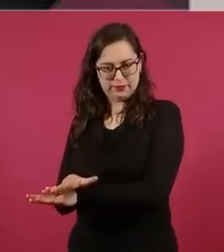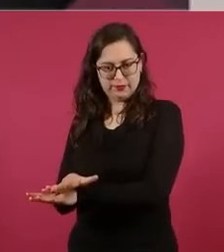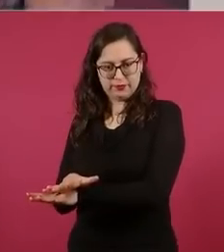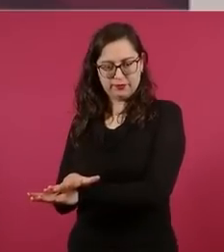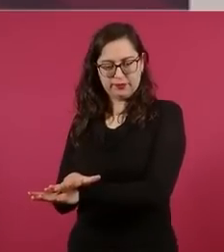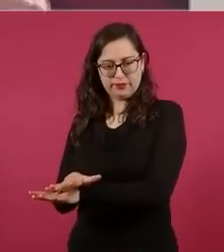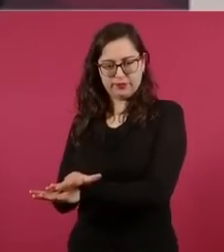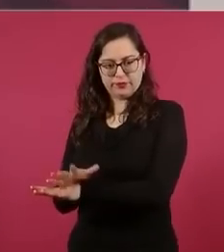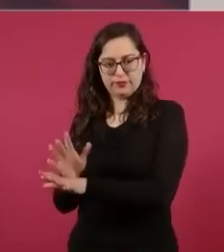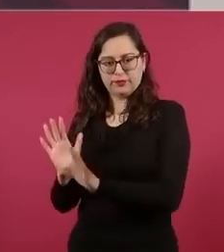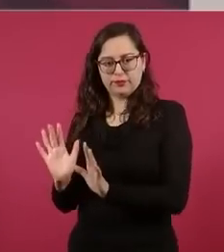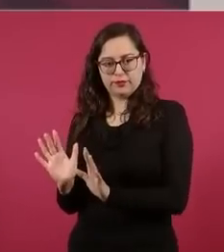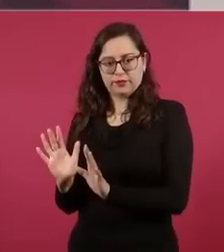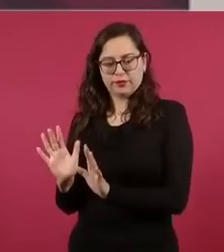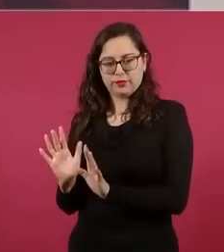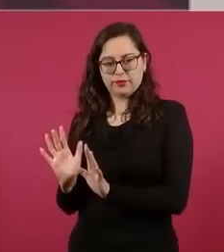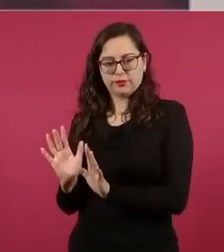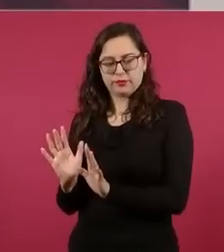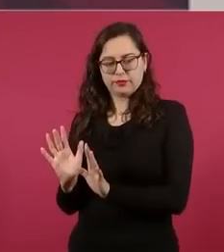que es